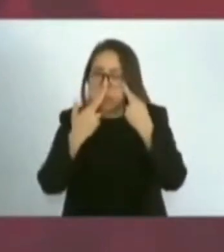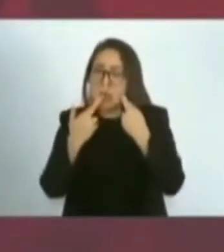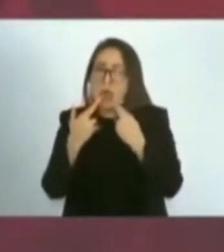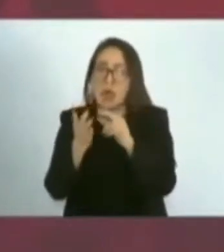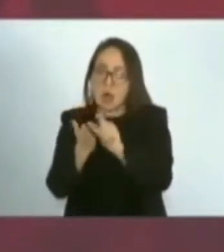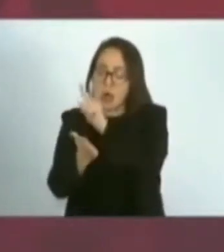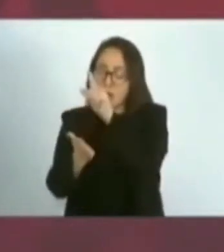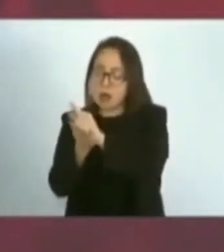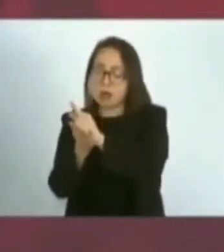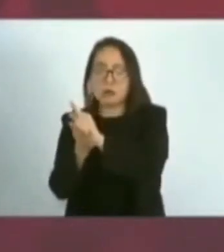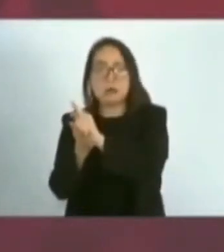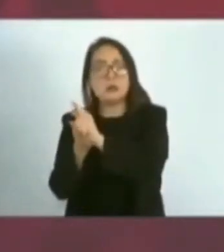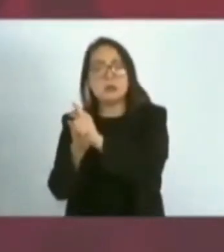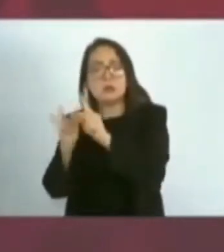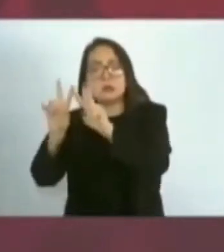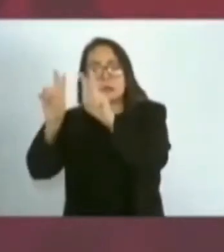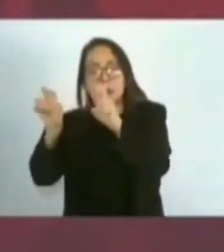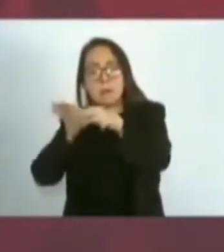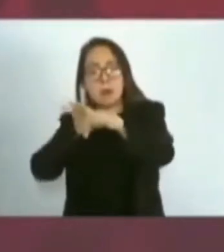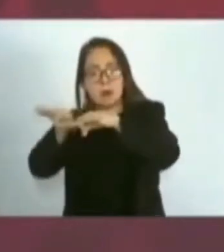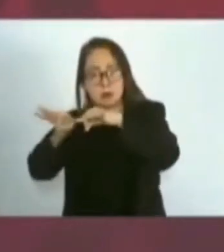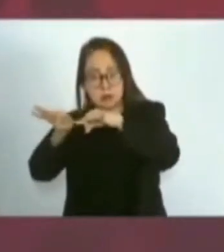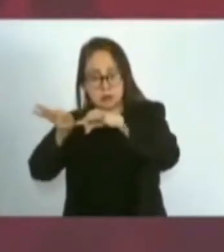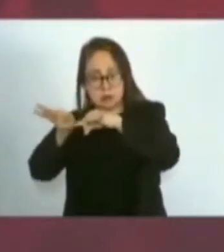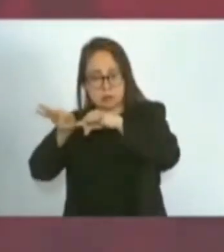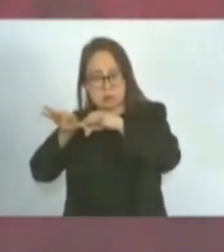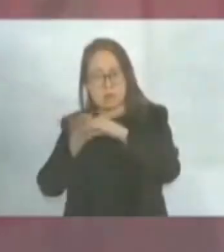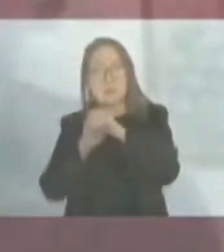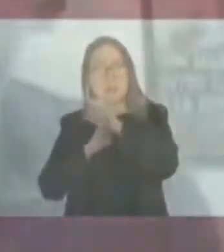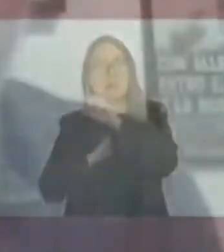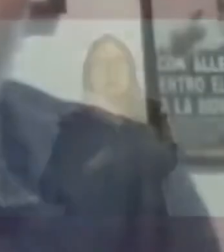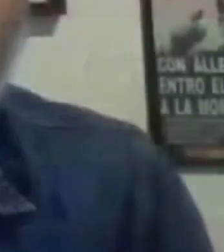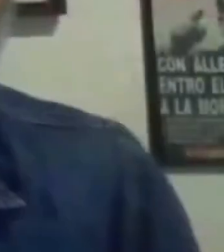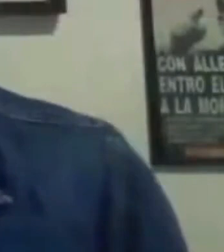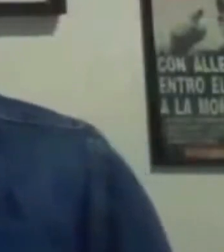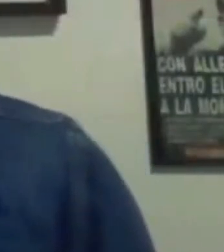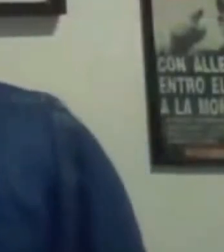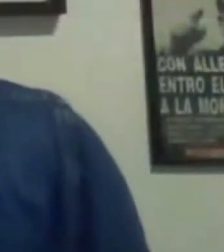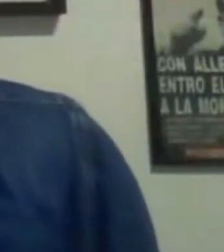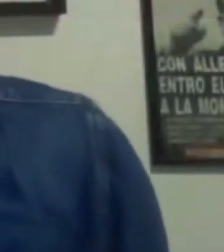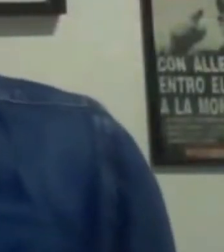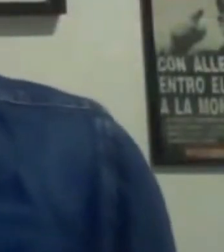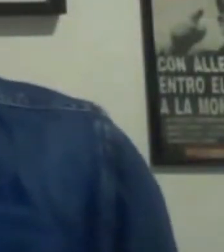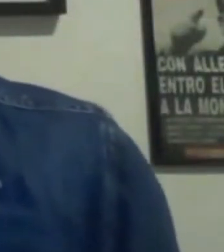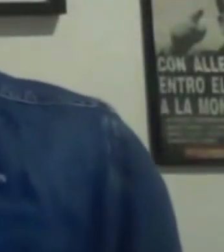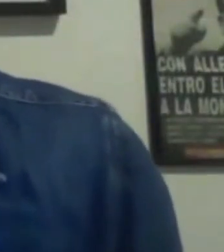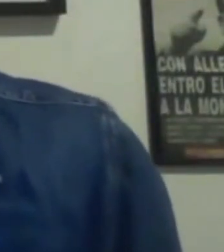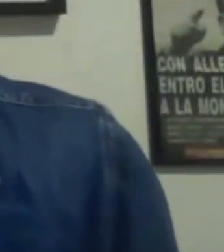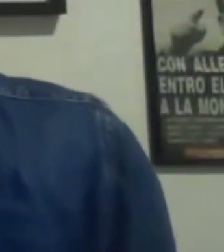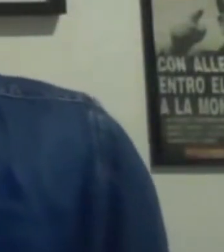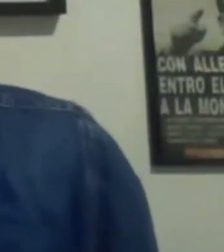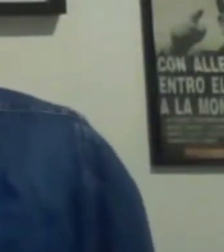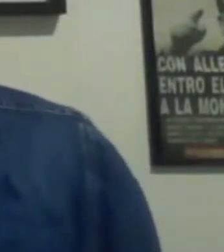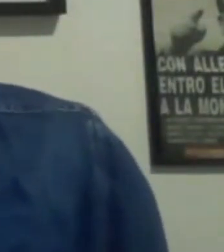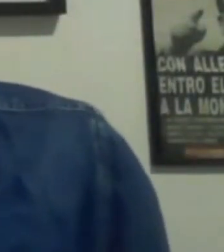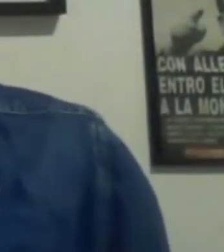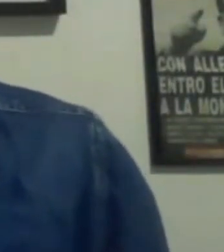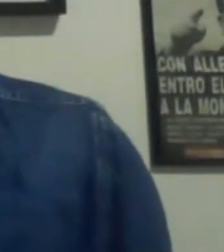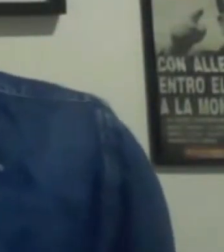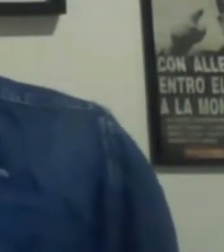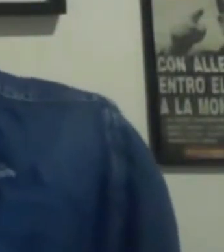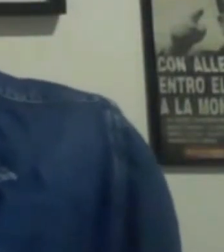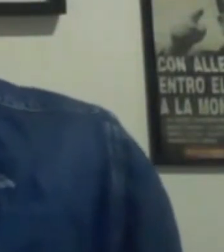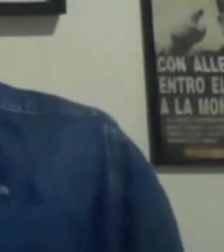hecho reales en la praxis. Como escribió Raúl Trejo en Historia del Movimiento Obrero en México,